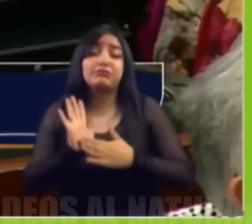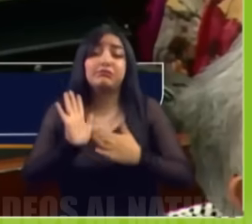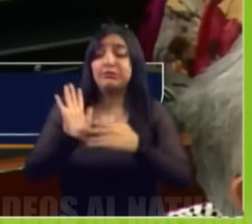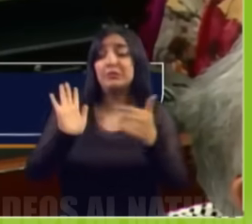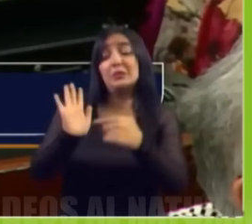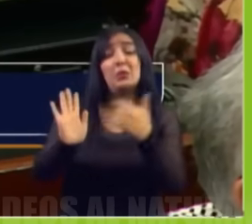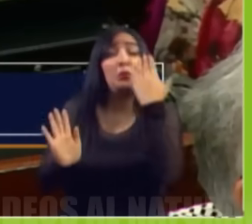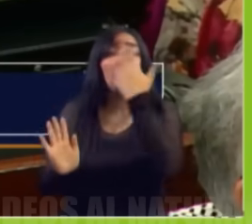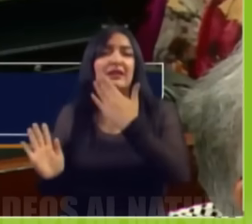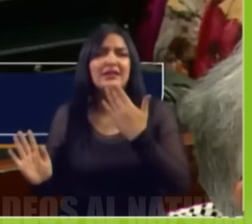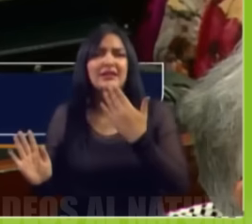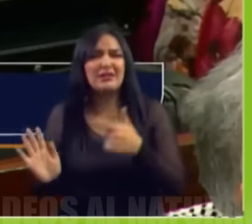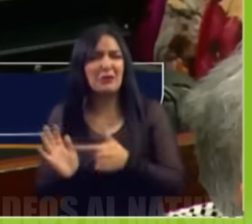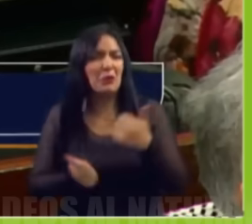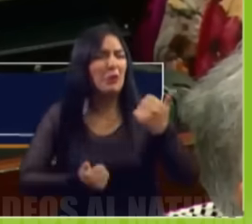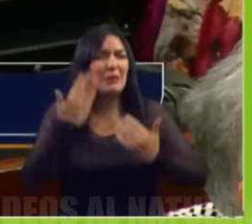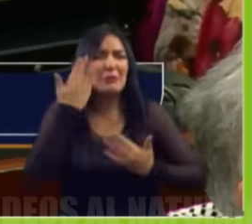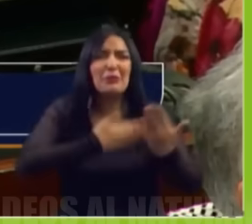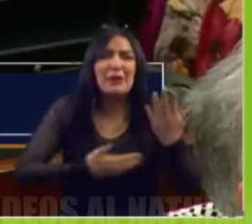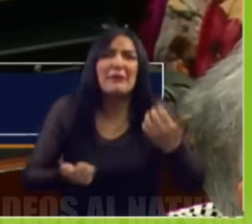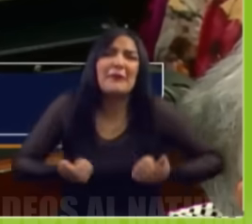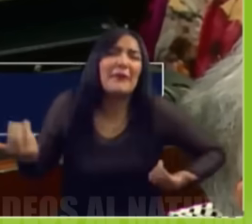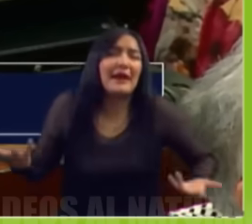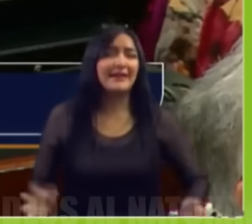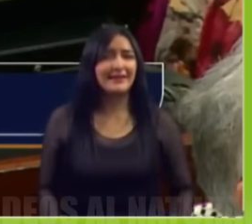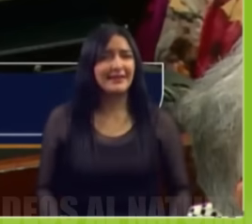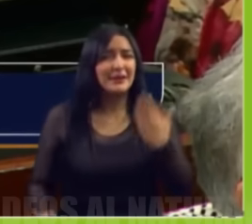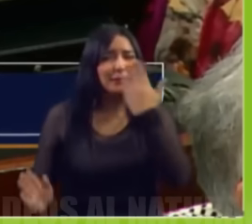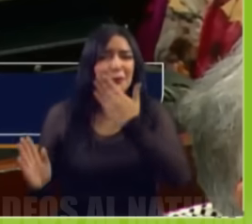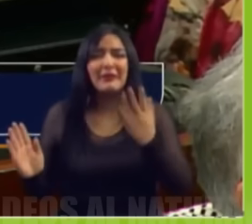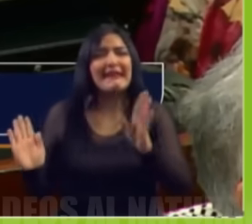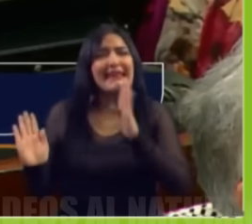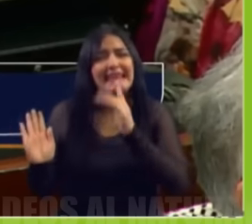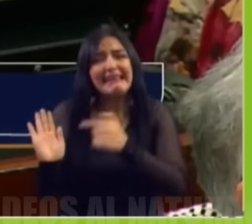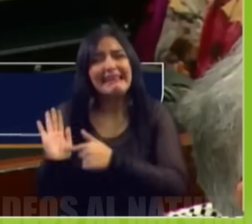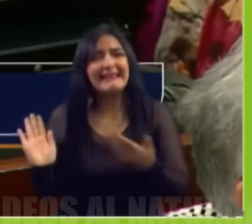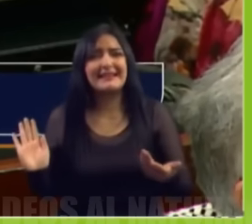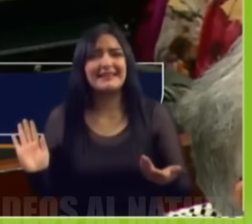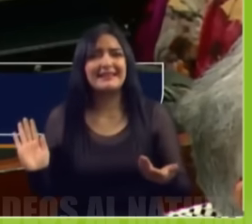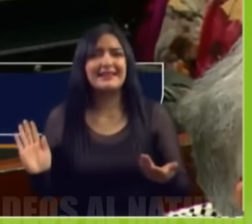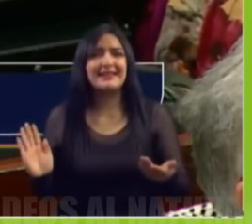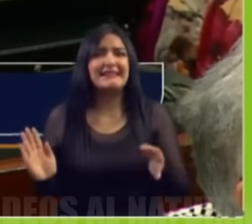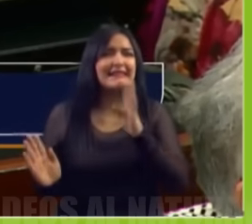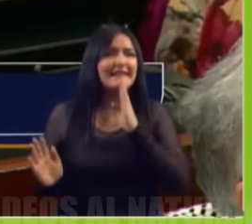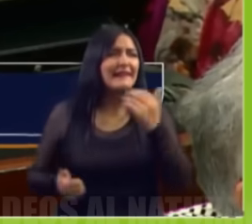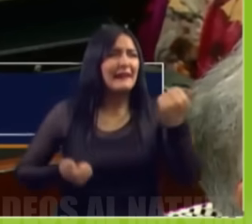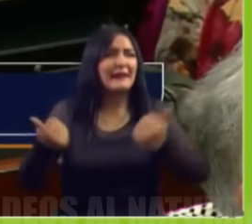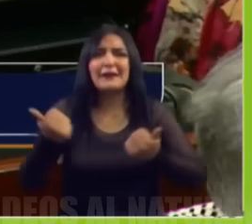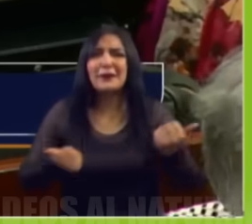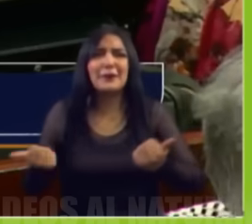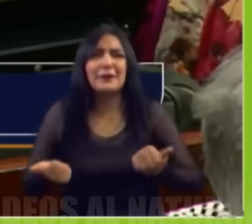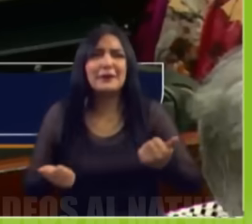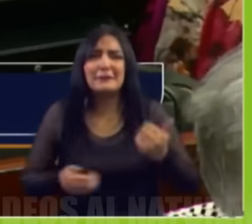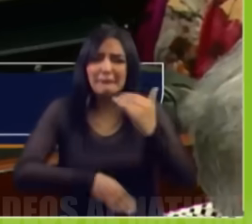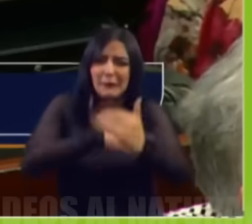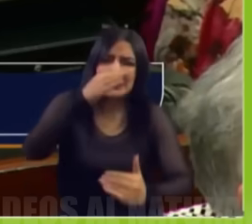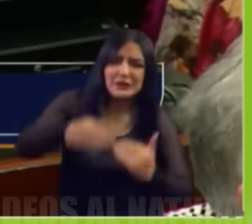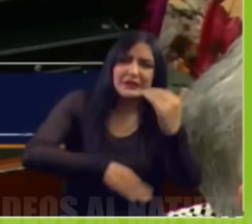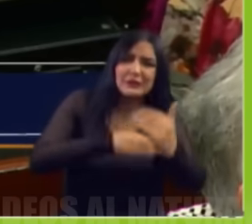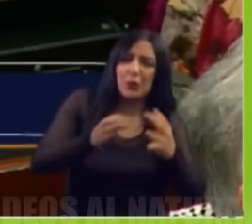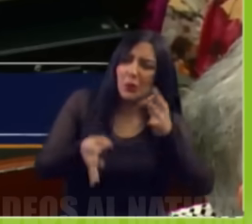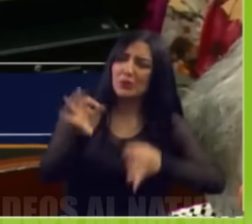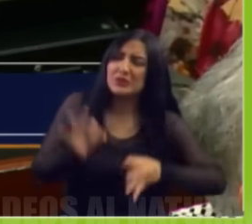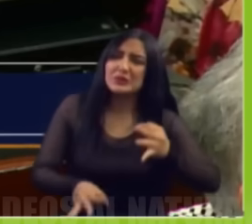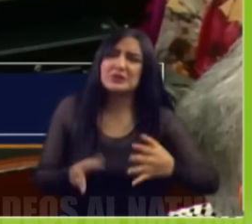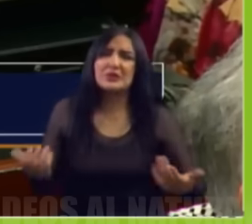pruebas. ¿Pruebas de qué? ¿Pruebas de quién? ¿Pruebas en qué estrado, en qué procedimiento